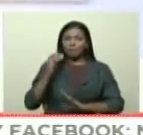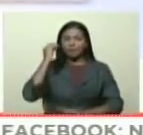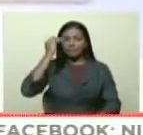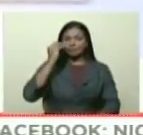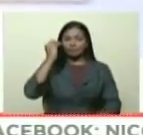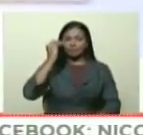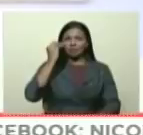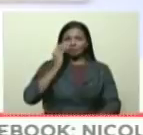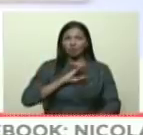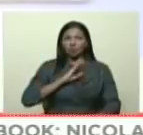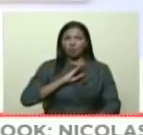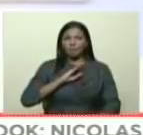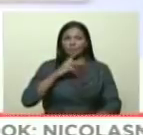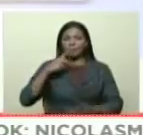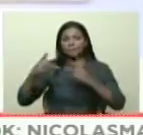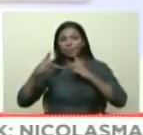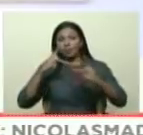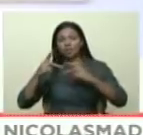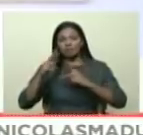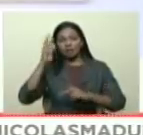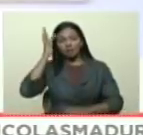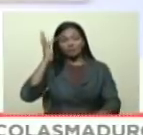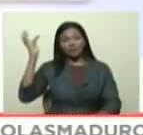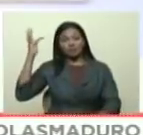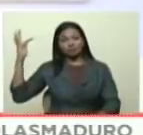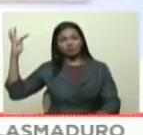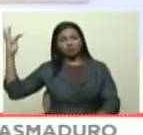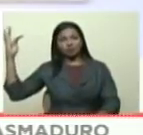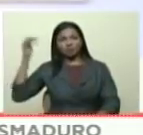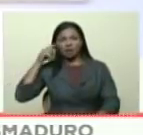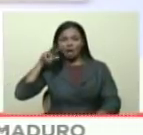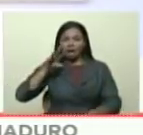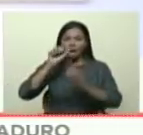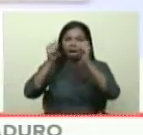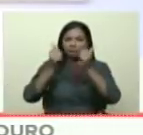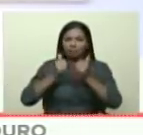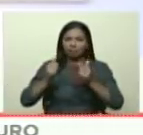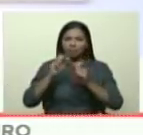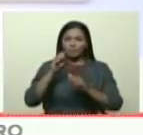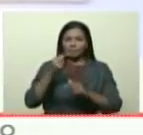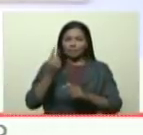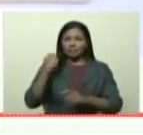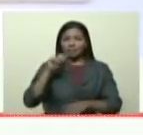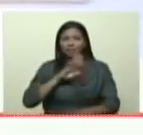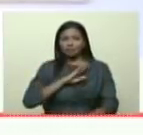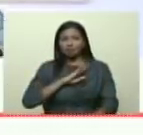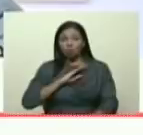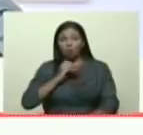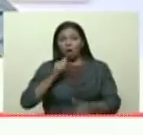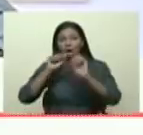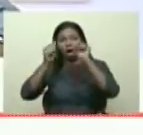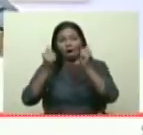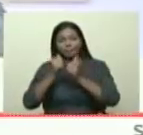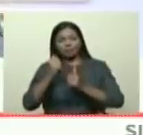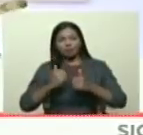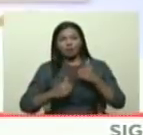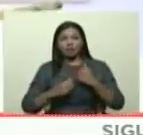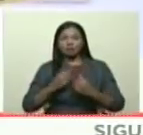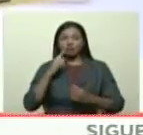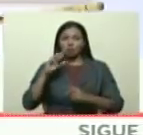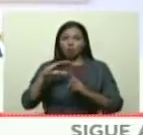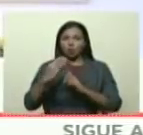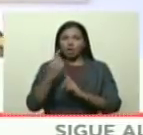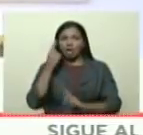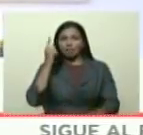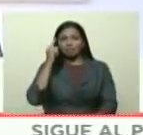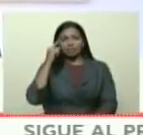pensamiento político, filosófico, artístico, y tiene todas sus expresiones culturales. Fíjense, hoy es el día del